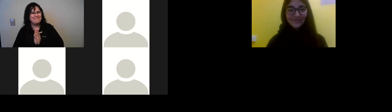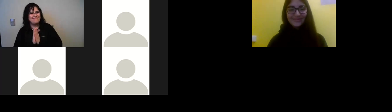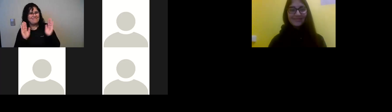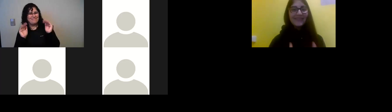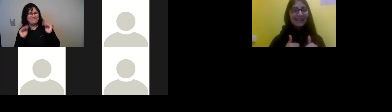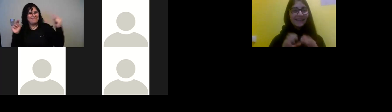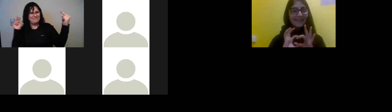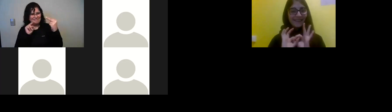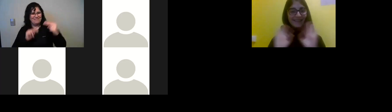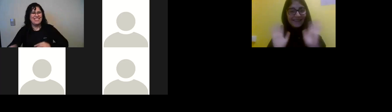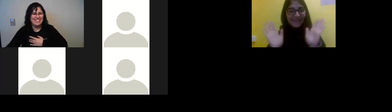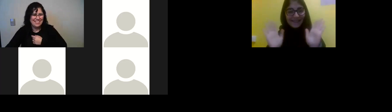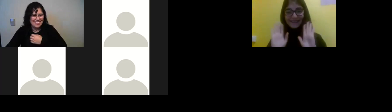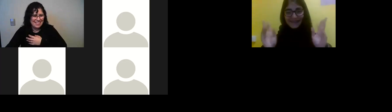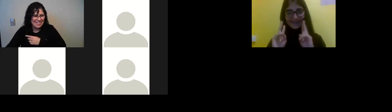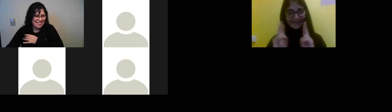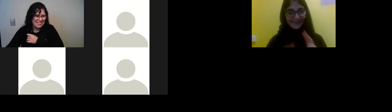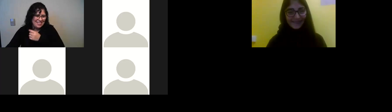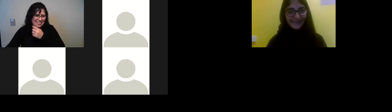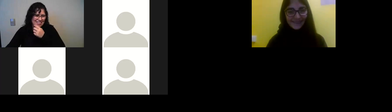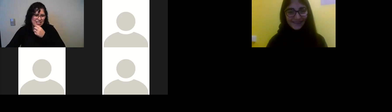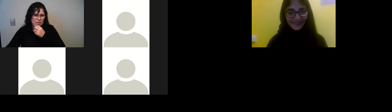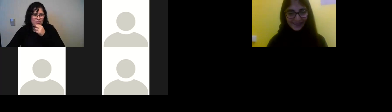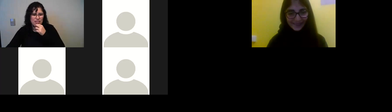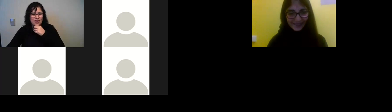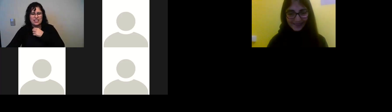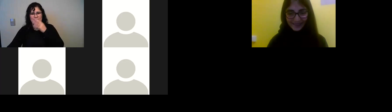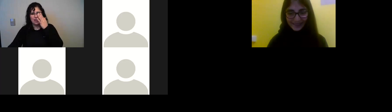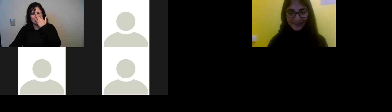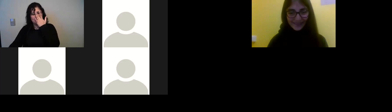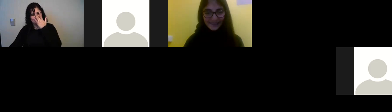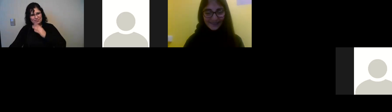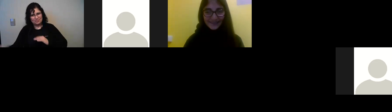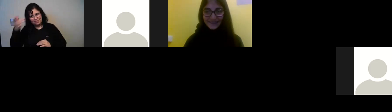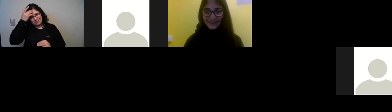Gracias, profesor. Chao, chao. Chao.